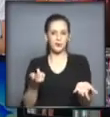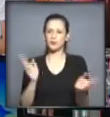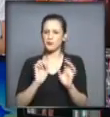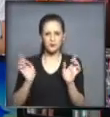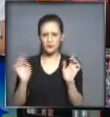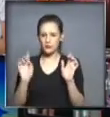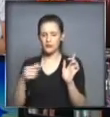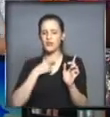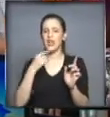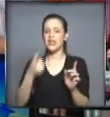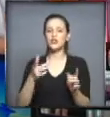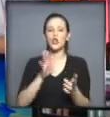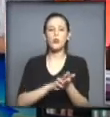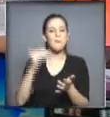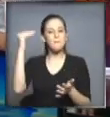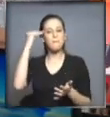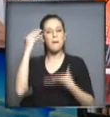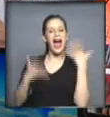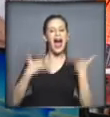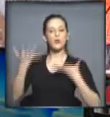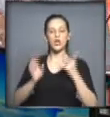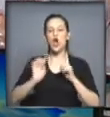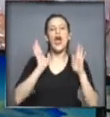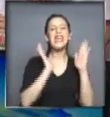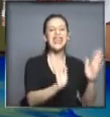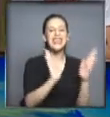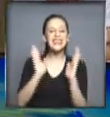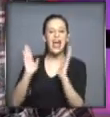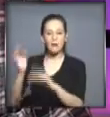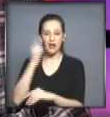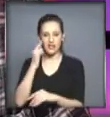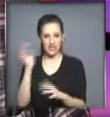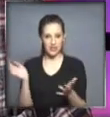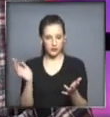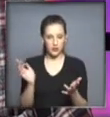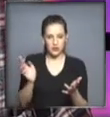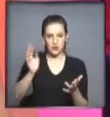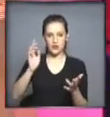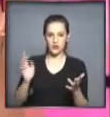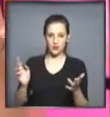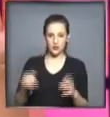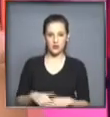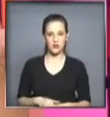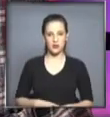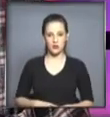otra cosa. Es la madurez mental que uno tiene, no la etapa que uno está viviendo. ¿Y pero no se supone que la etapa van de la mano?